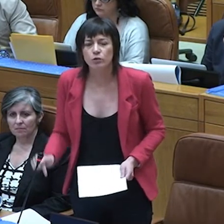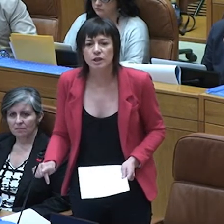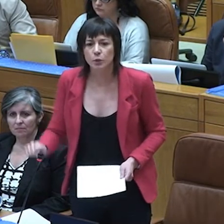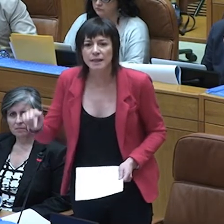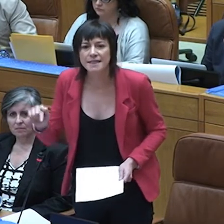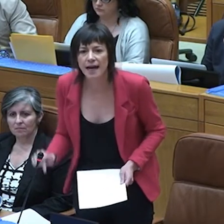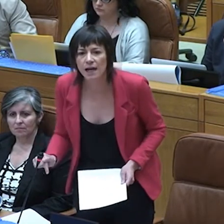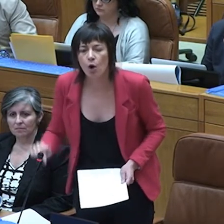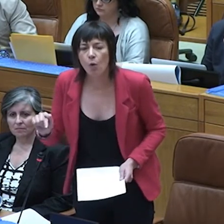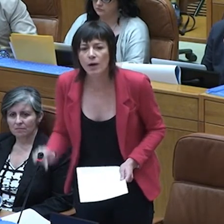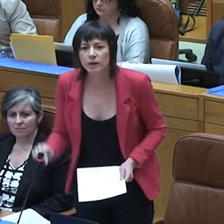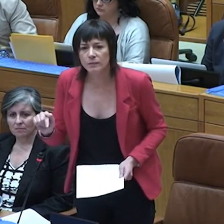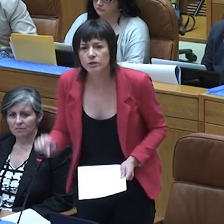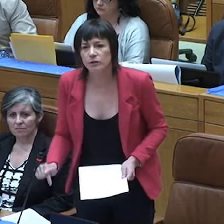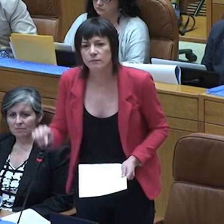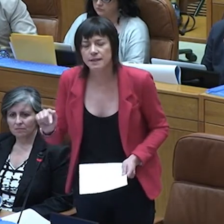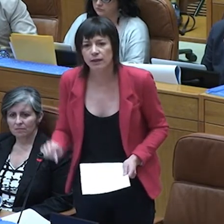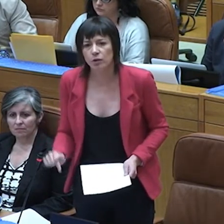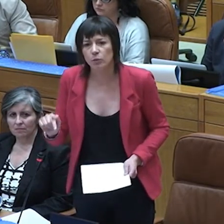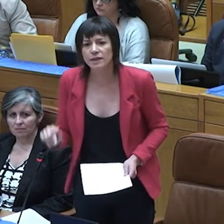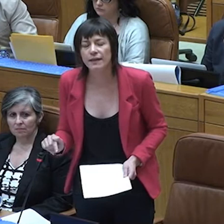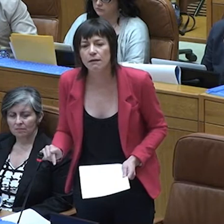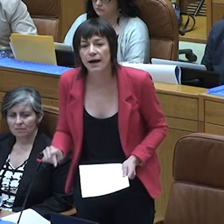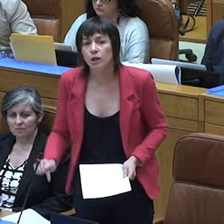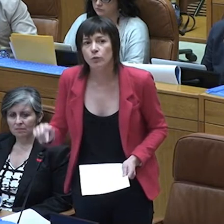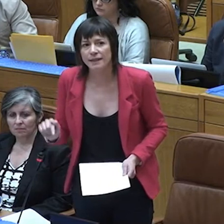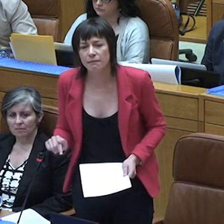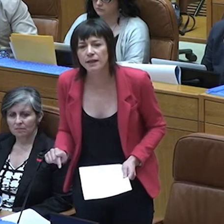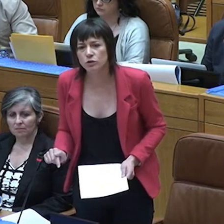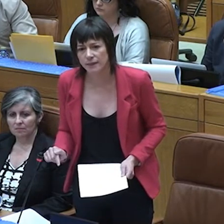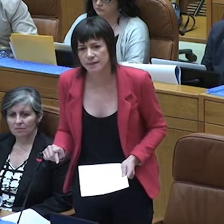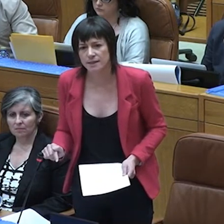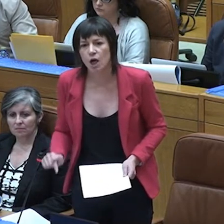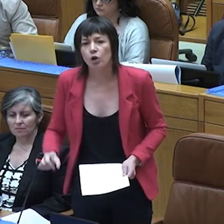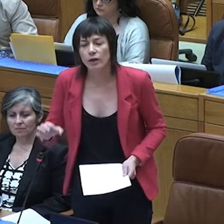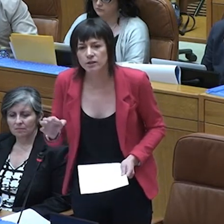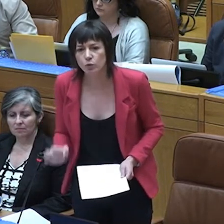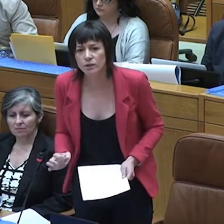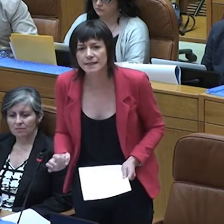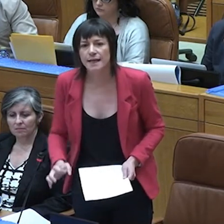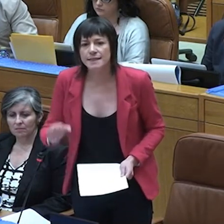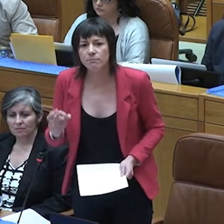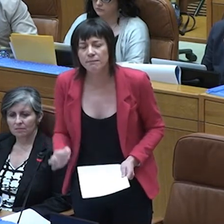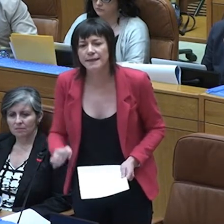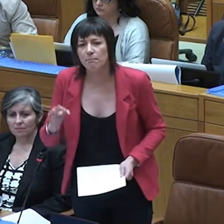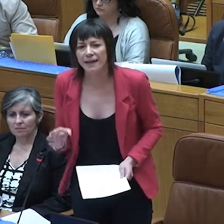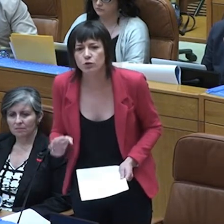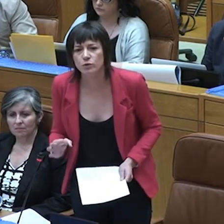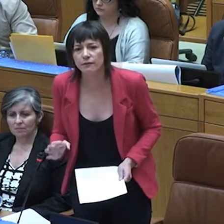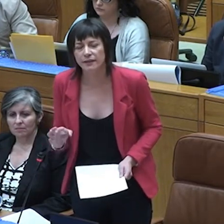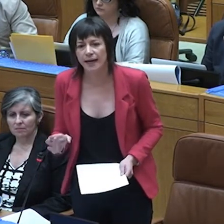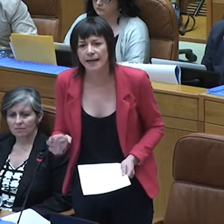que constituir xa unha comisión de investigación. Vostede leva durante varios meses con excusas simplemente